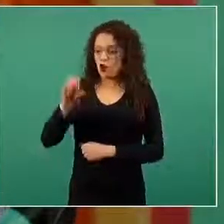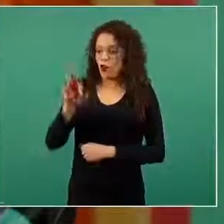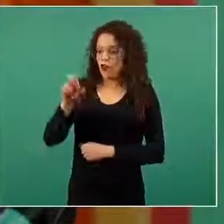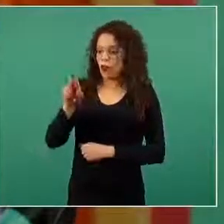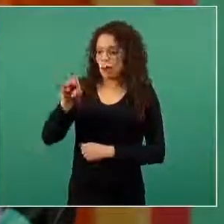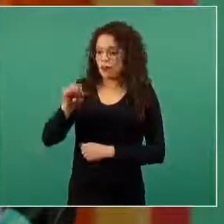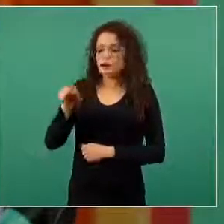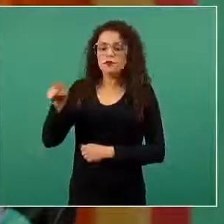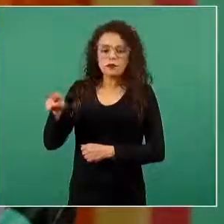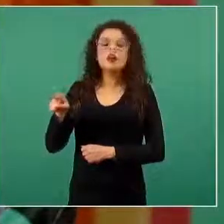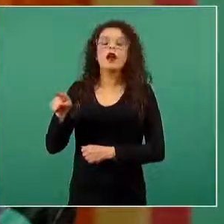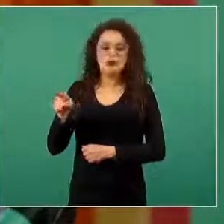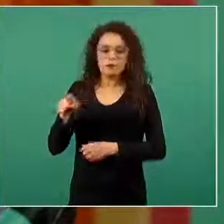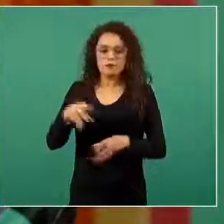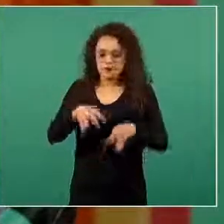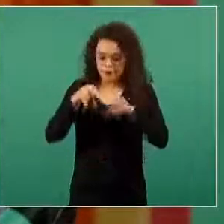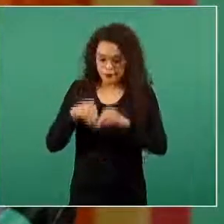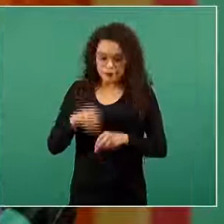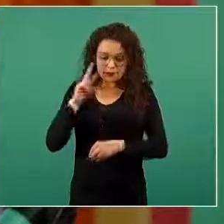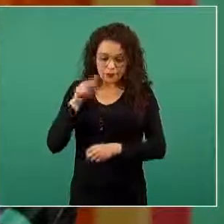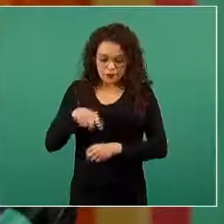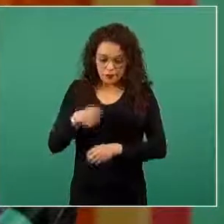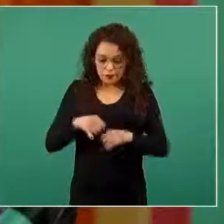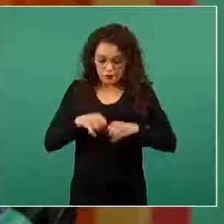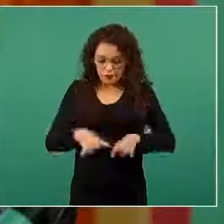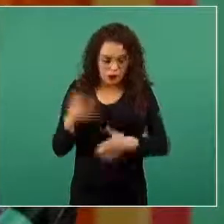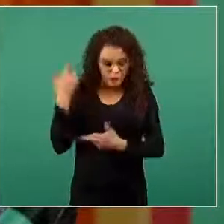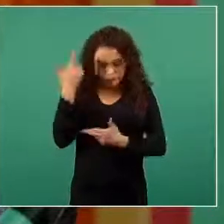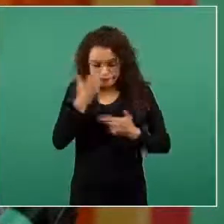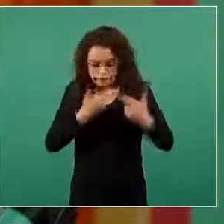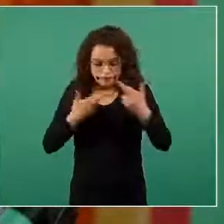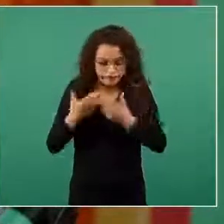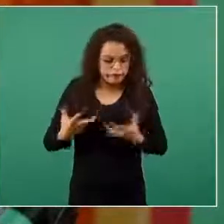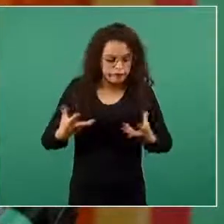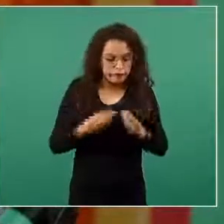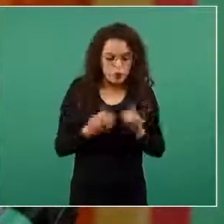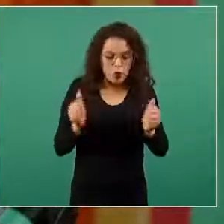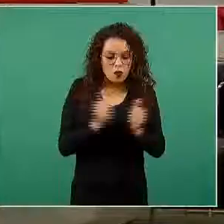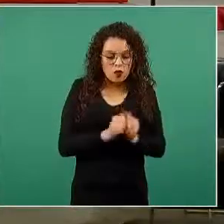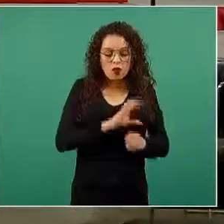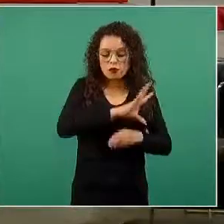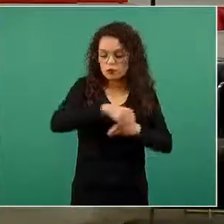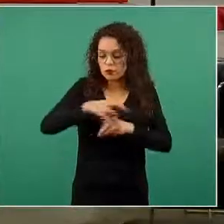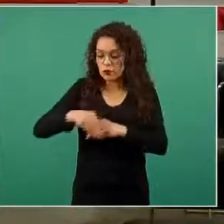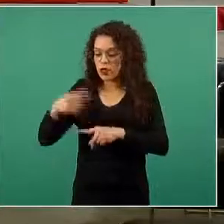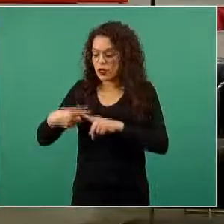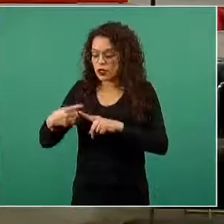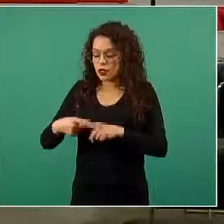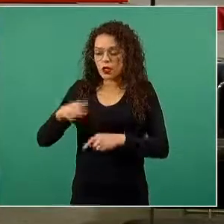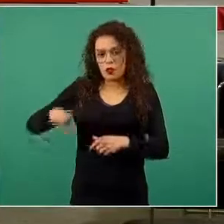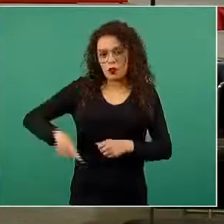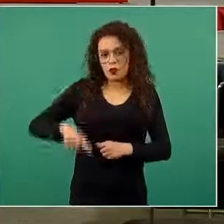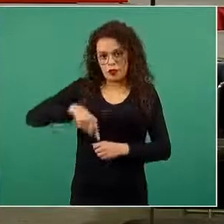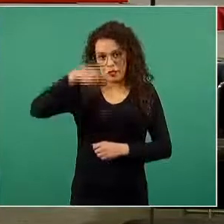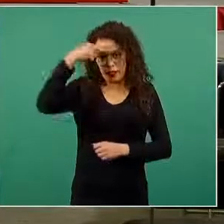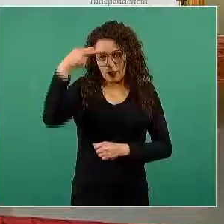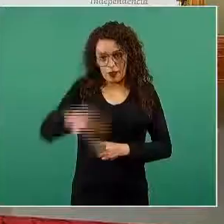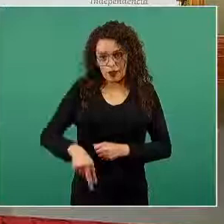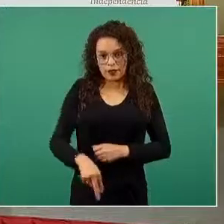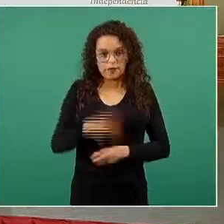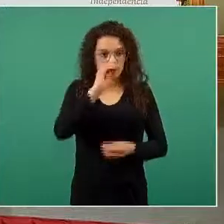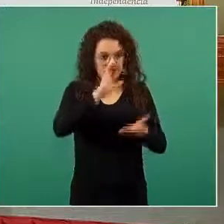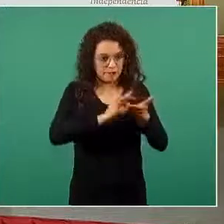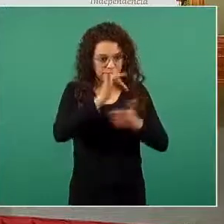se incorpora esa información y se analiza conjuntamente con la que recaba el Gobierno de México. Gracias.